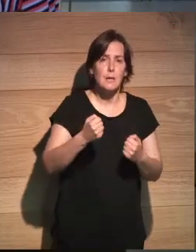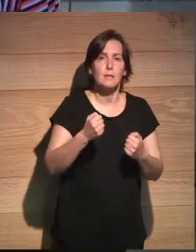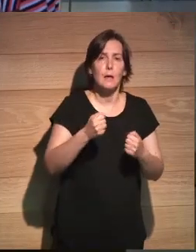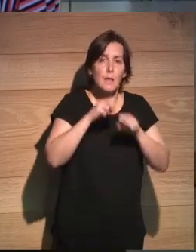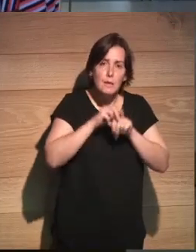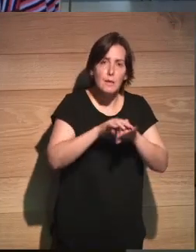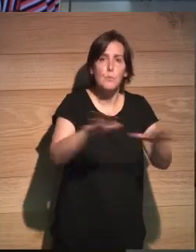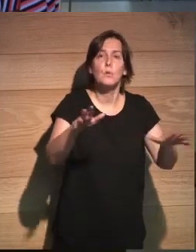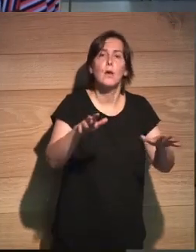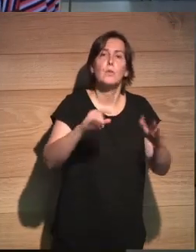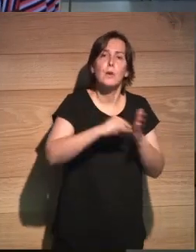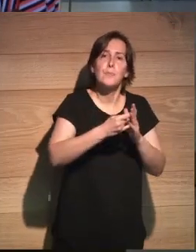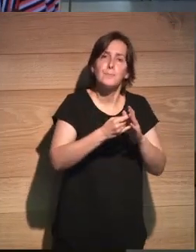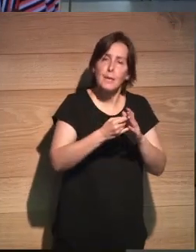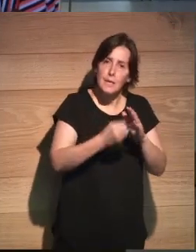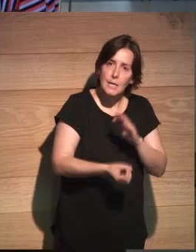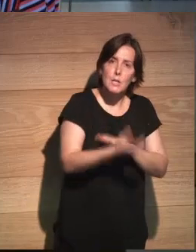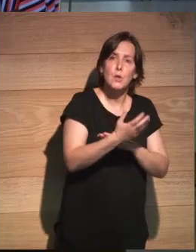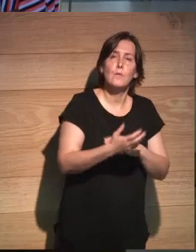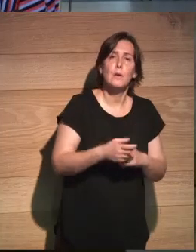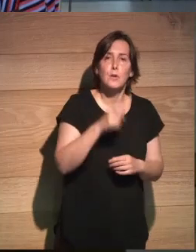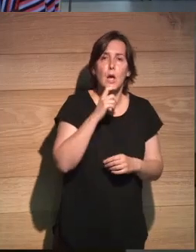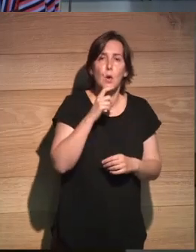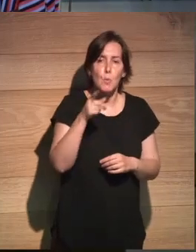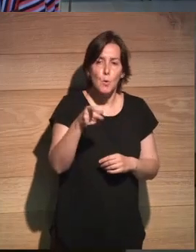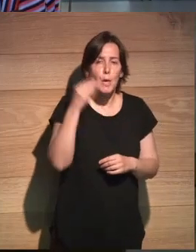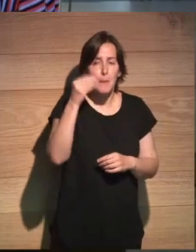innovadora, ¿cómo piensas que podríamos llegar a más